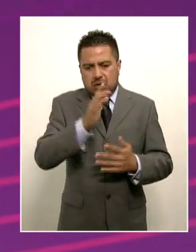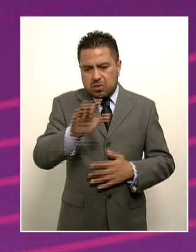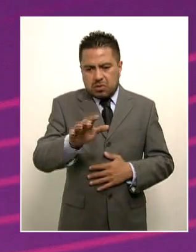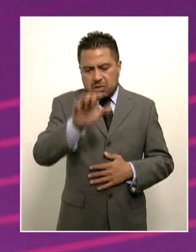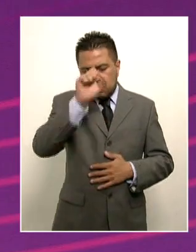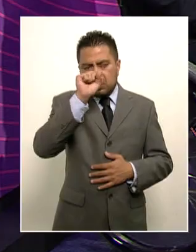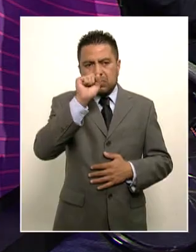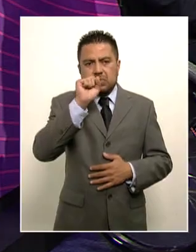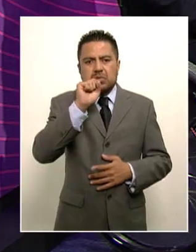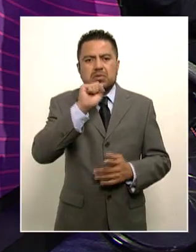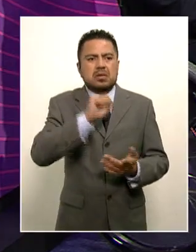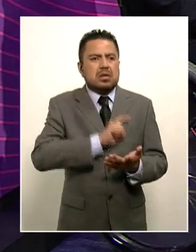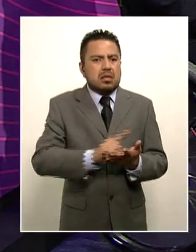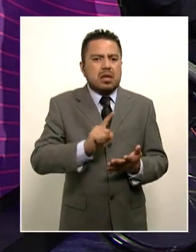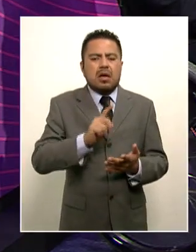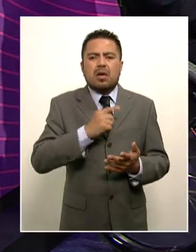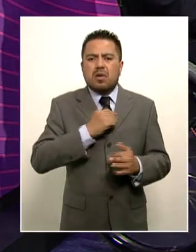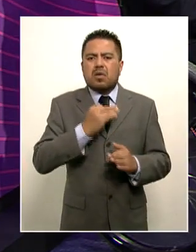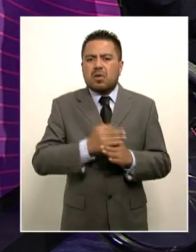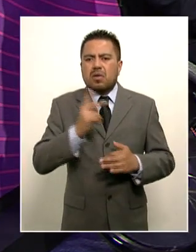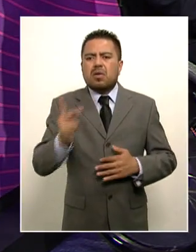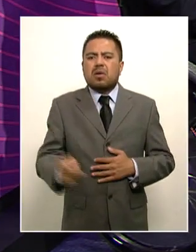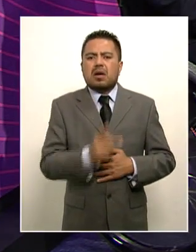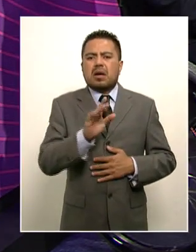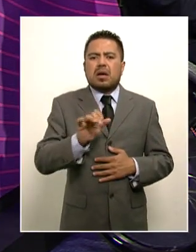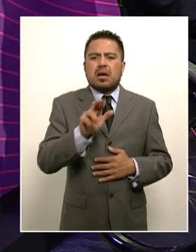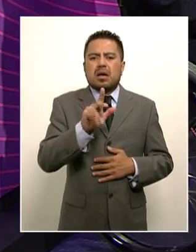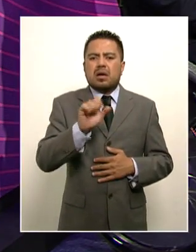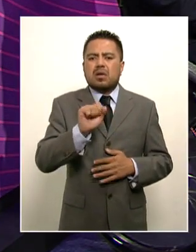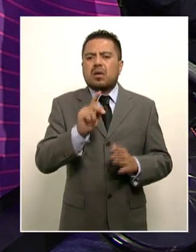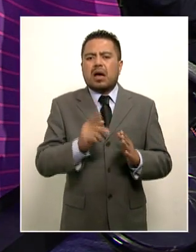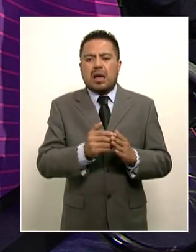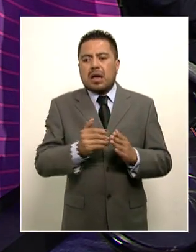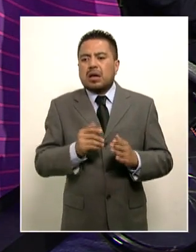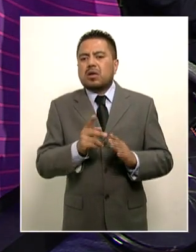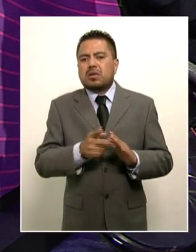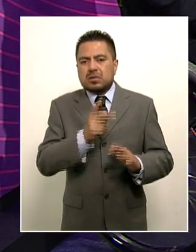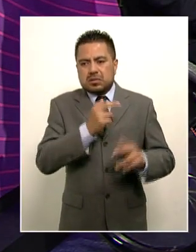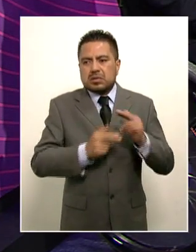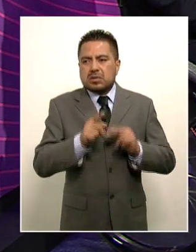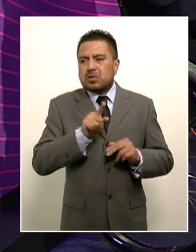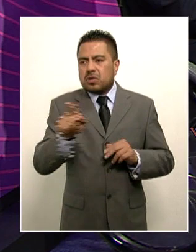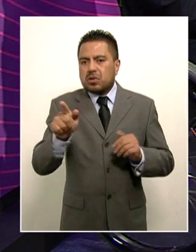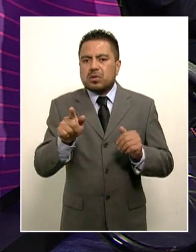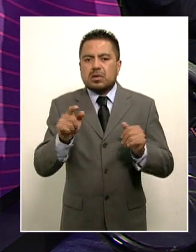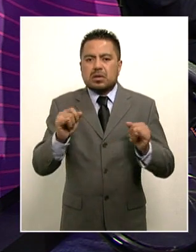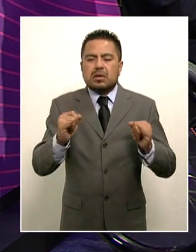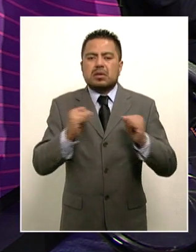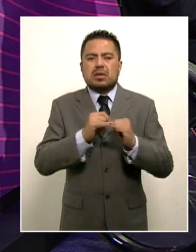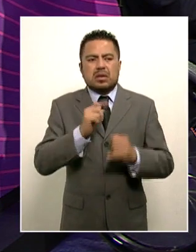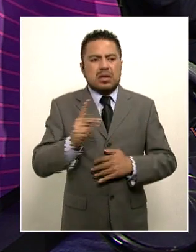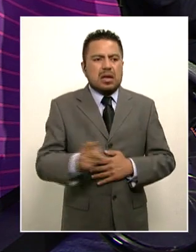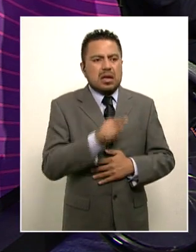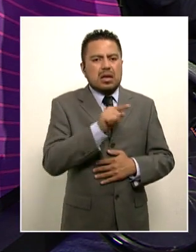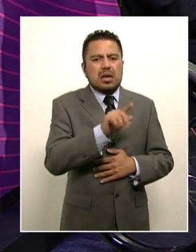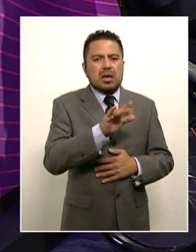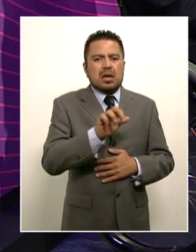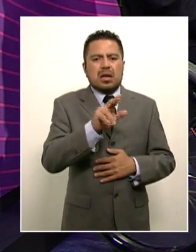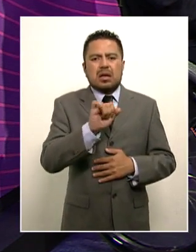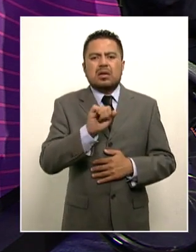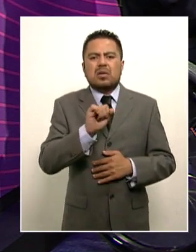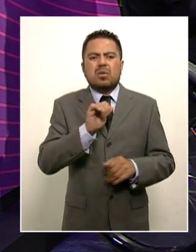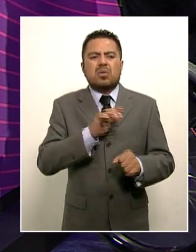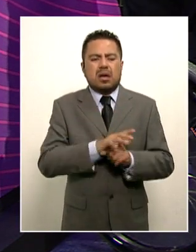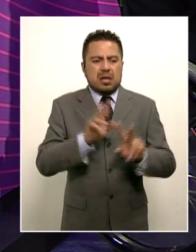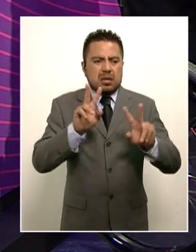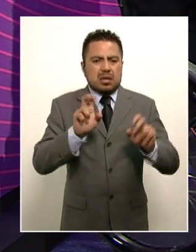son titularidades de derechos. Déjame preguntarle a Carlos, antes de volver contigo sobre el instituto, pero quisiera preguntarte, Carlos, sobre el tema de la